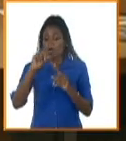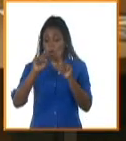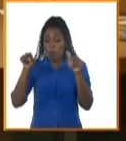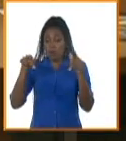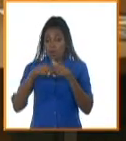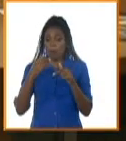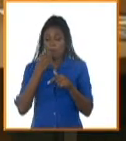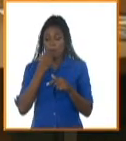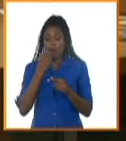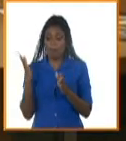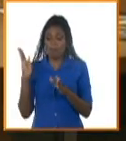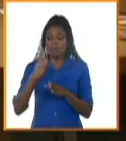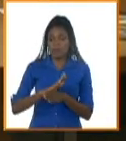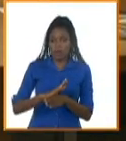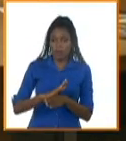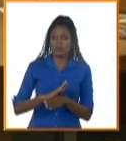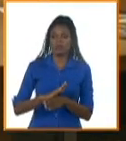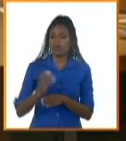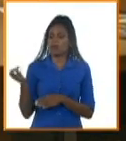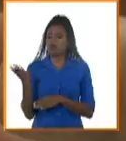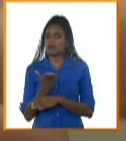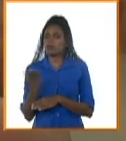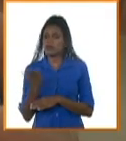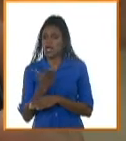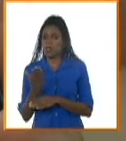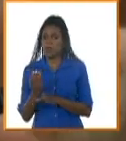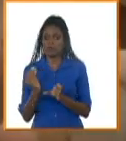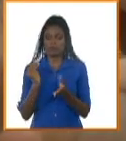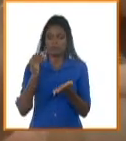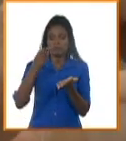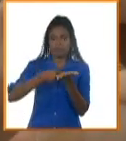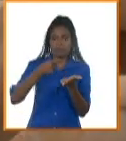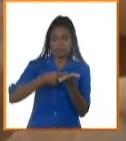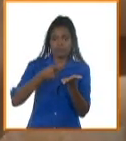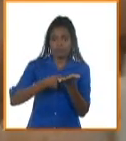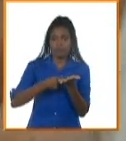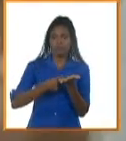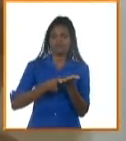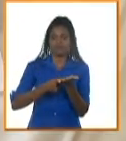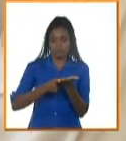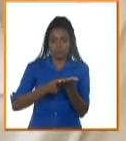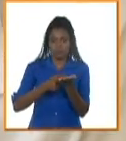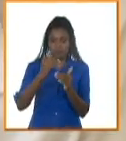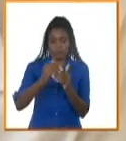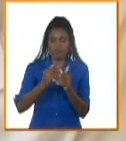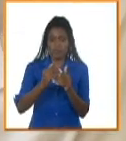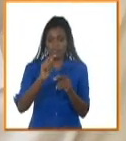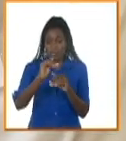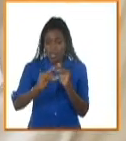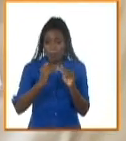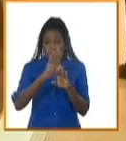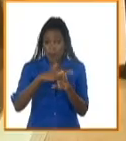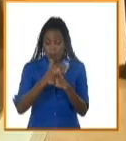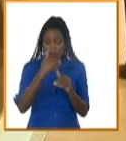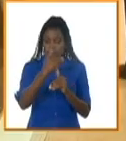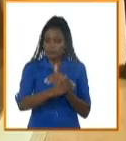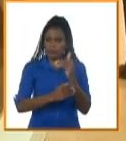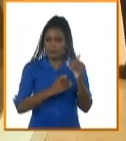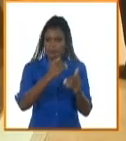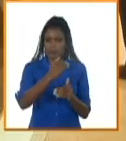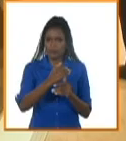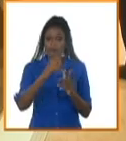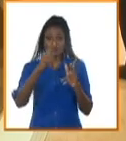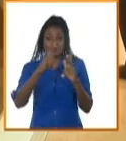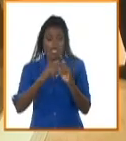poder recibir con inmediatez los depósitos que puedan generarse a partir de la implementación de este proceso y